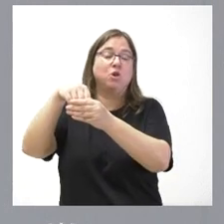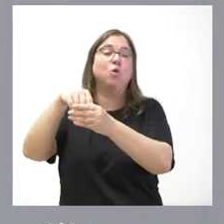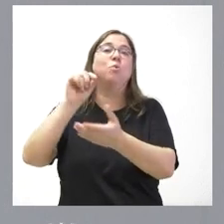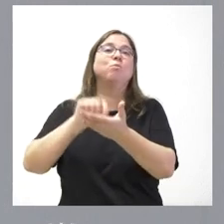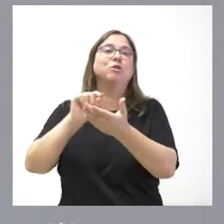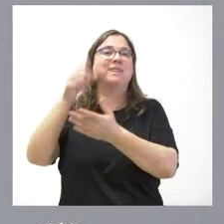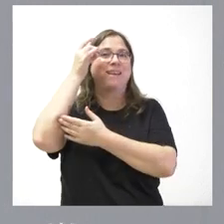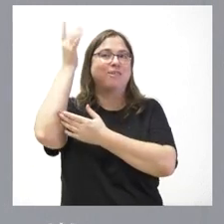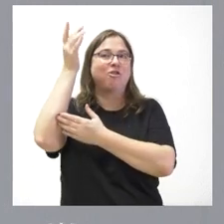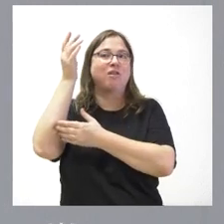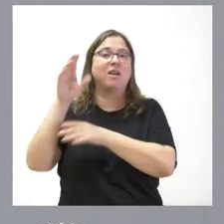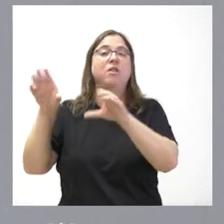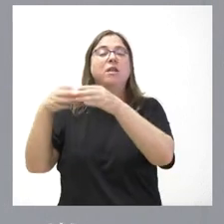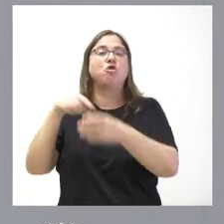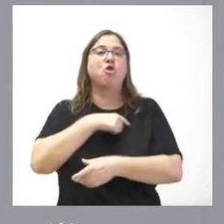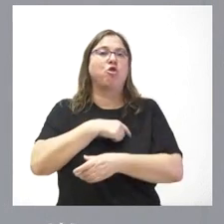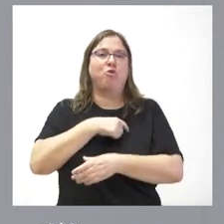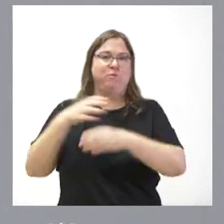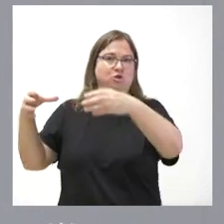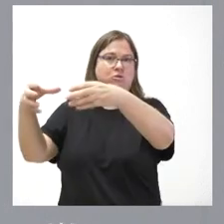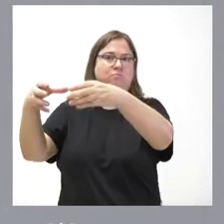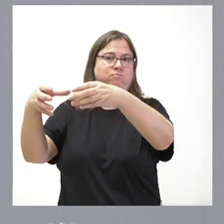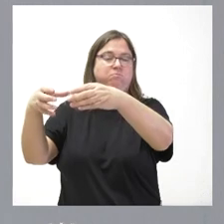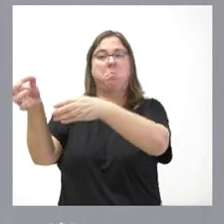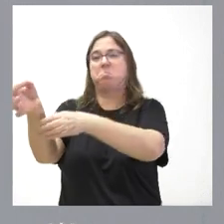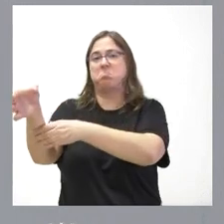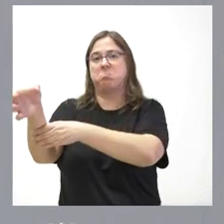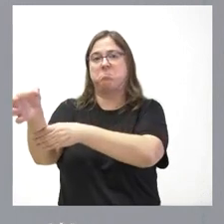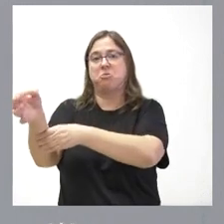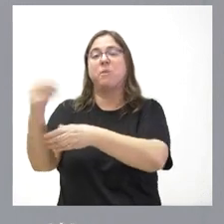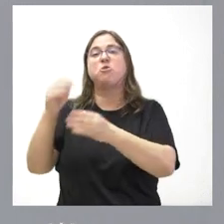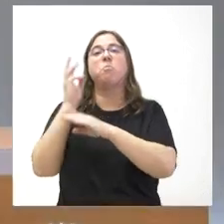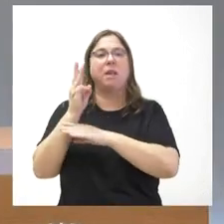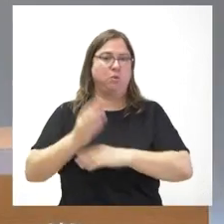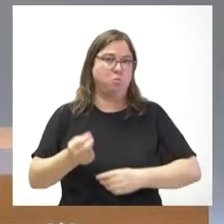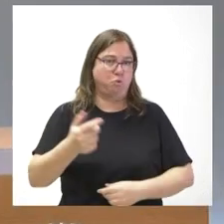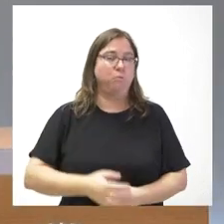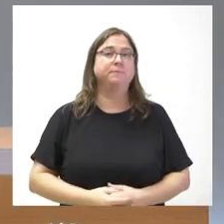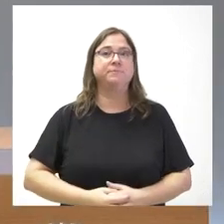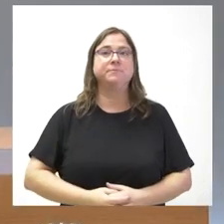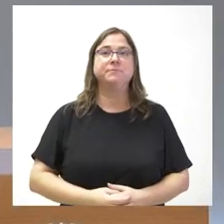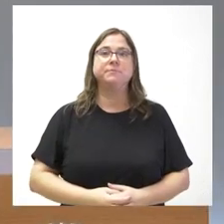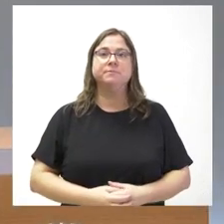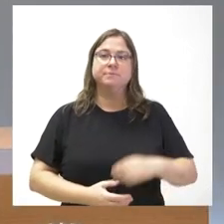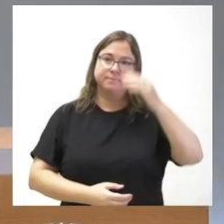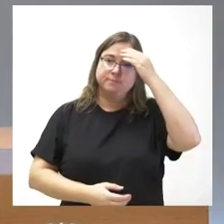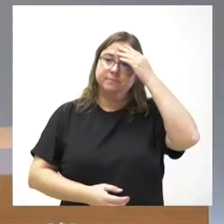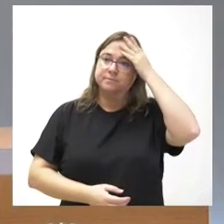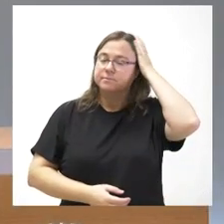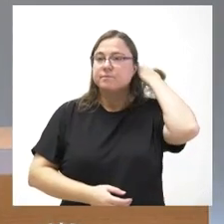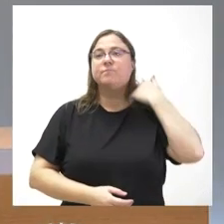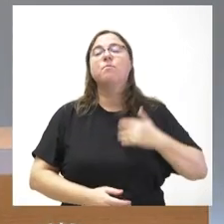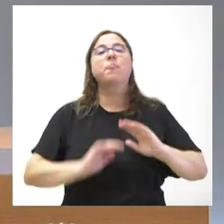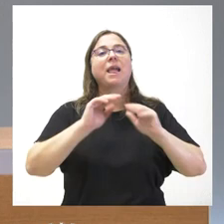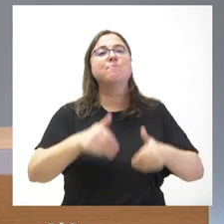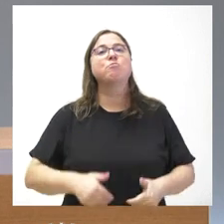vista ideológico dentro del colegio de comisarios de la Unión Europea y dentro también del parlamento europeo eh yo volviendo a la